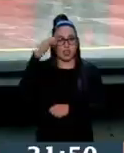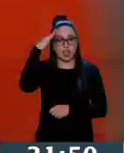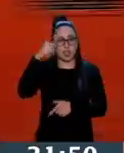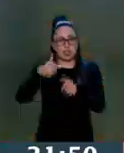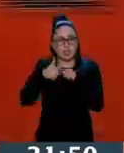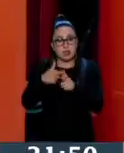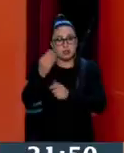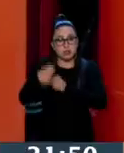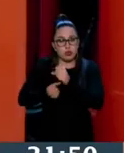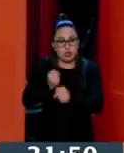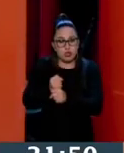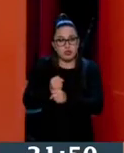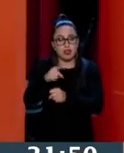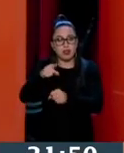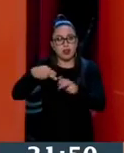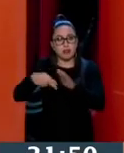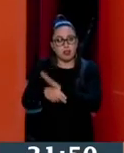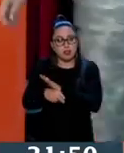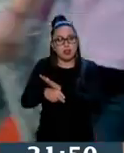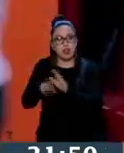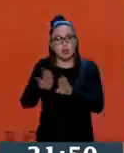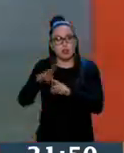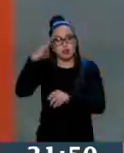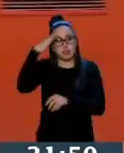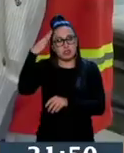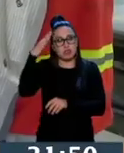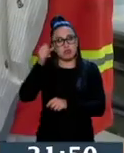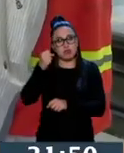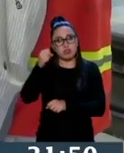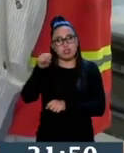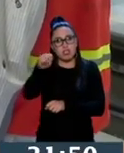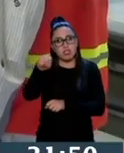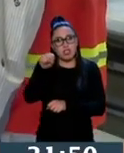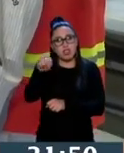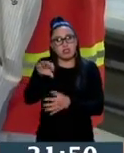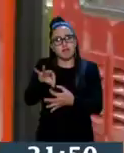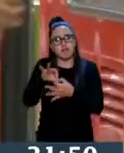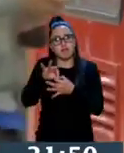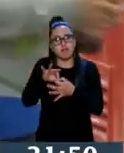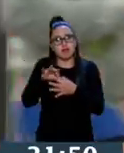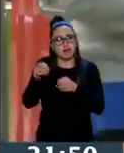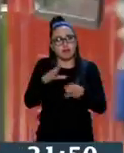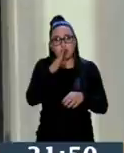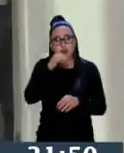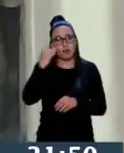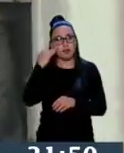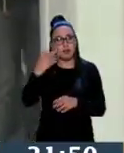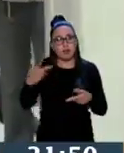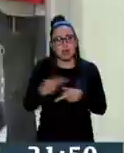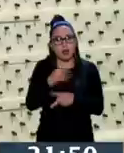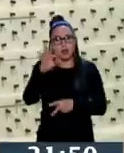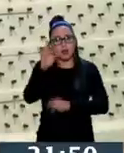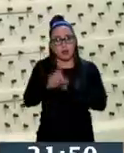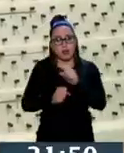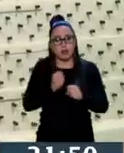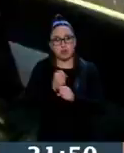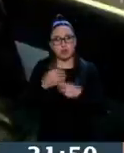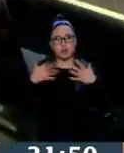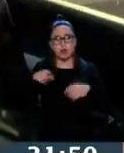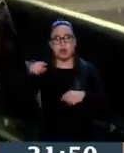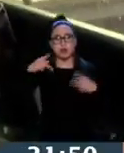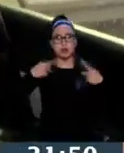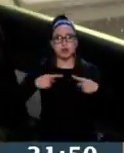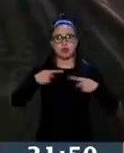del Sistema de Transporte Colectivo Metro durante más de 40 años. Un cacicazgo ligado